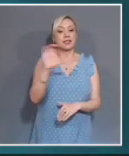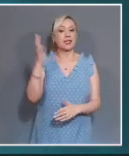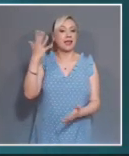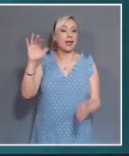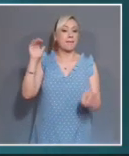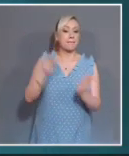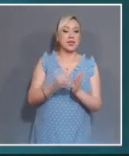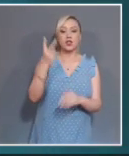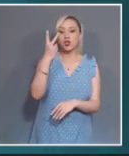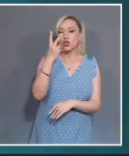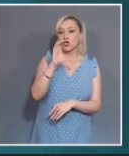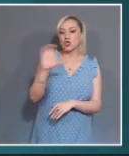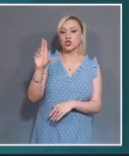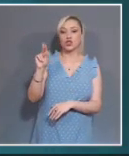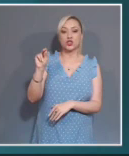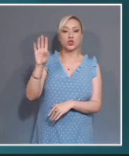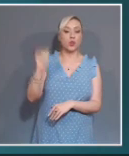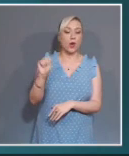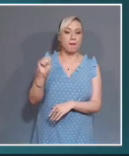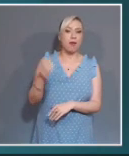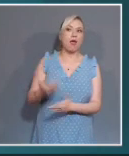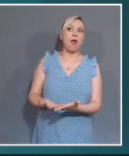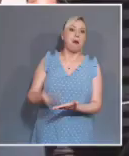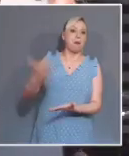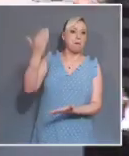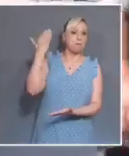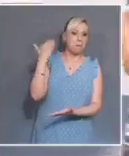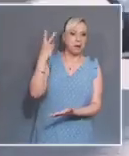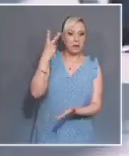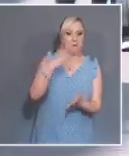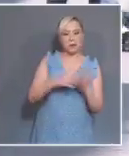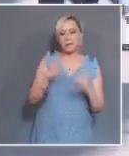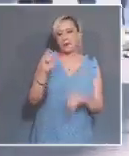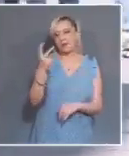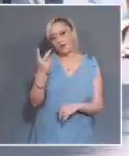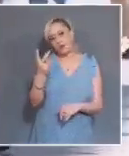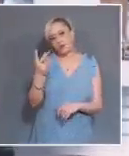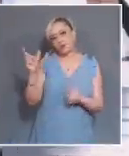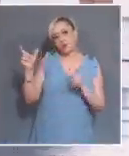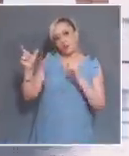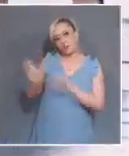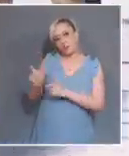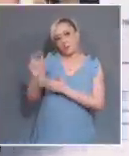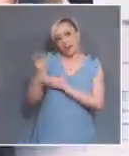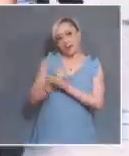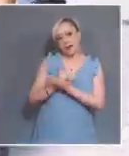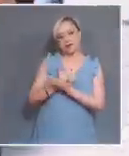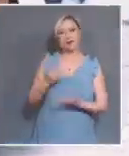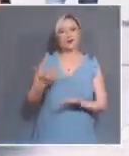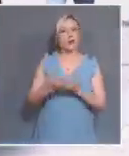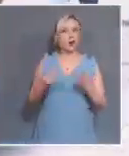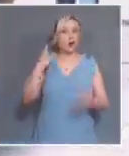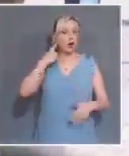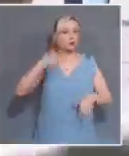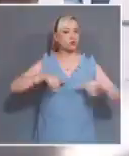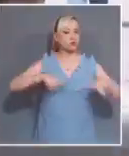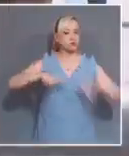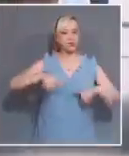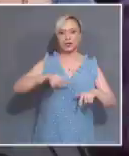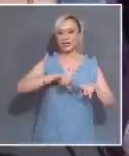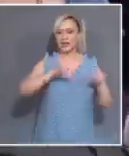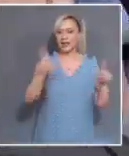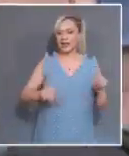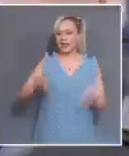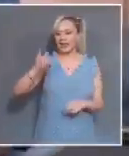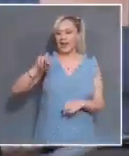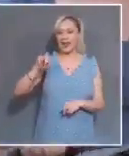3.310.289 del mismo periodo de 2022. De acuerdo con el INEGI, el principal aumento anual se